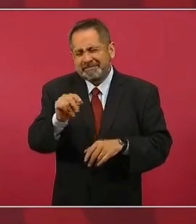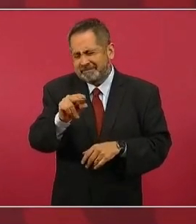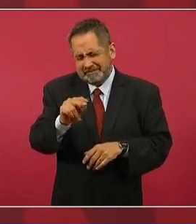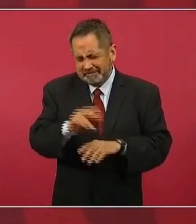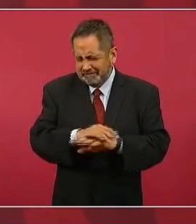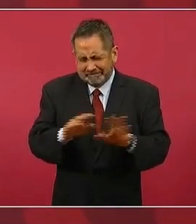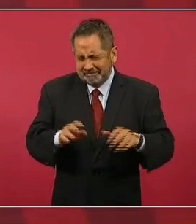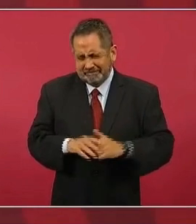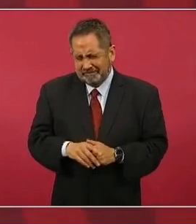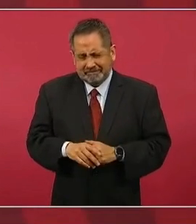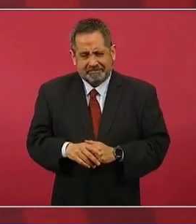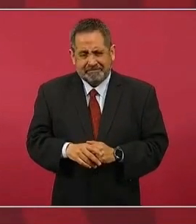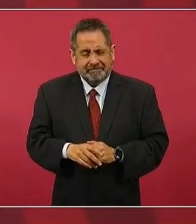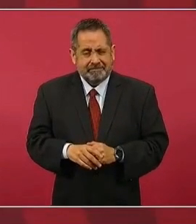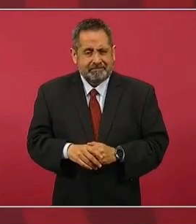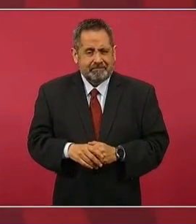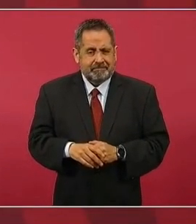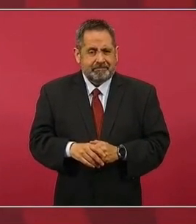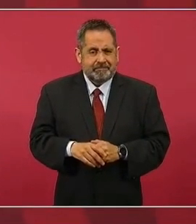lo